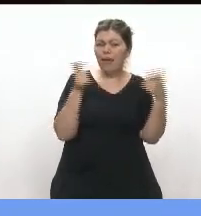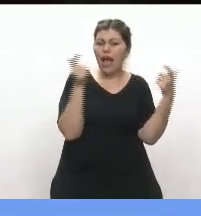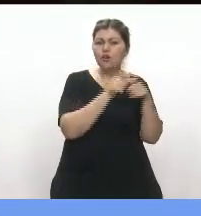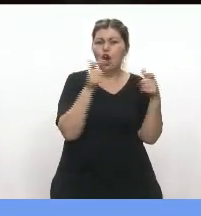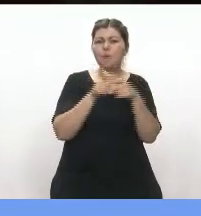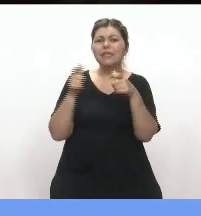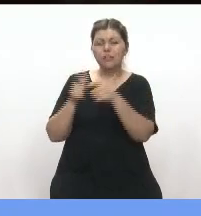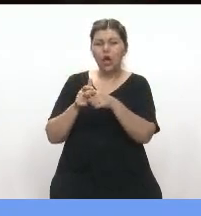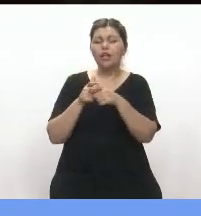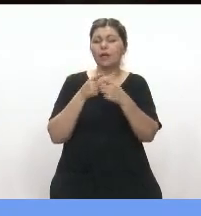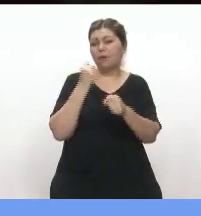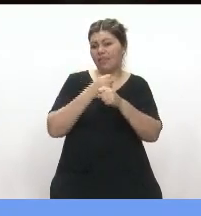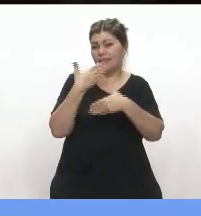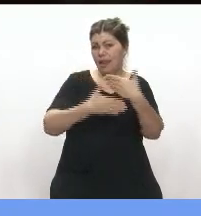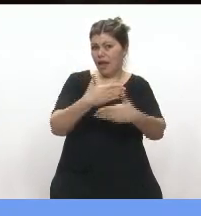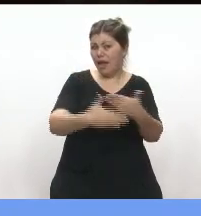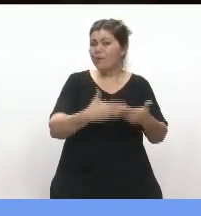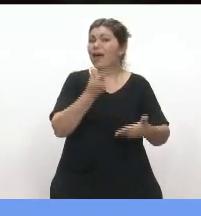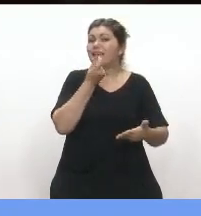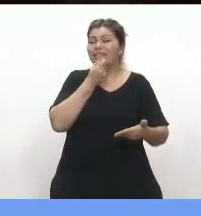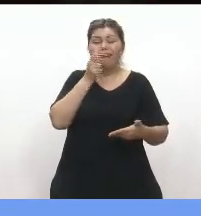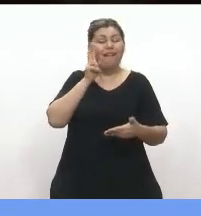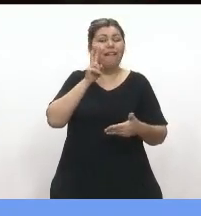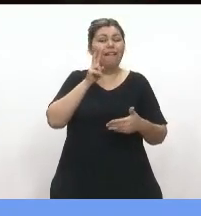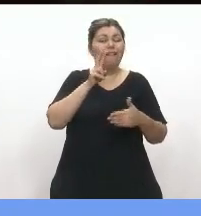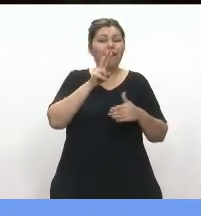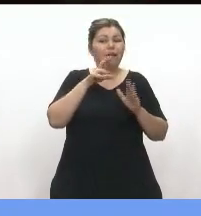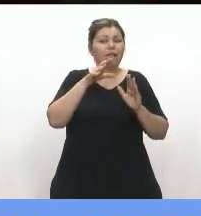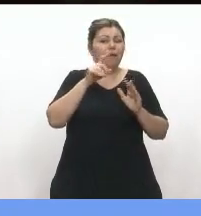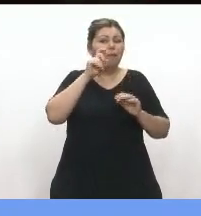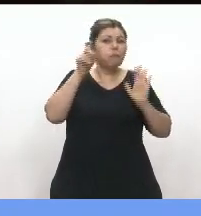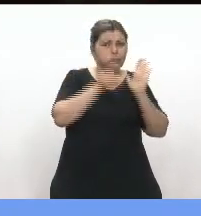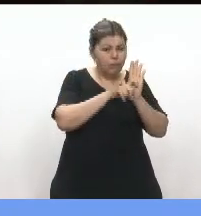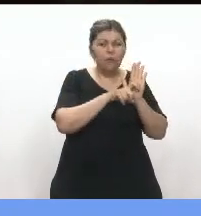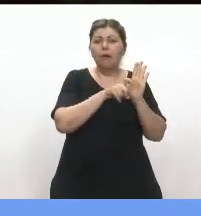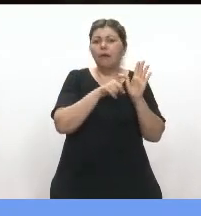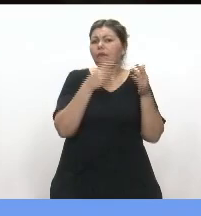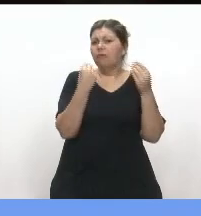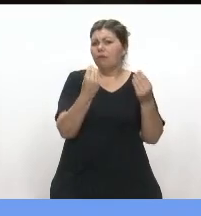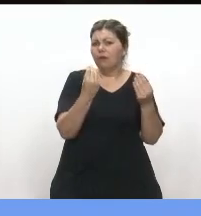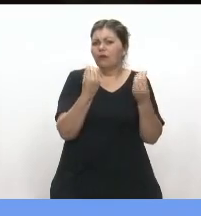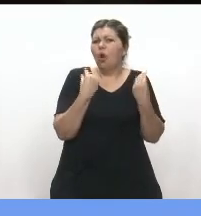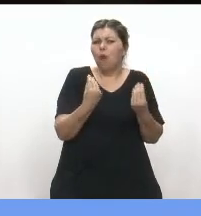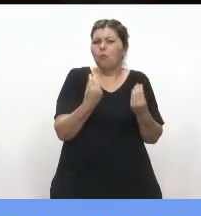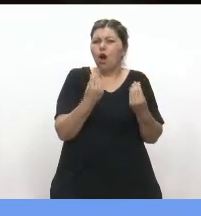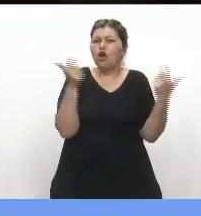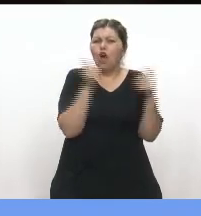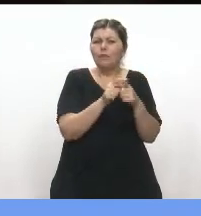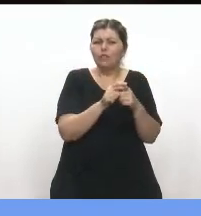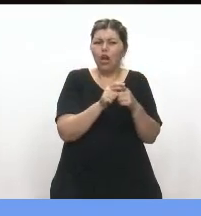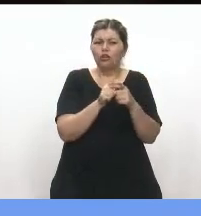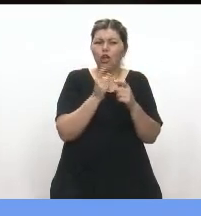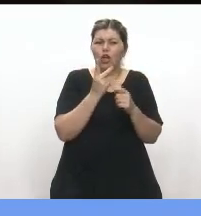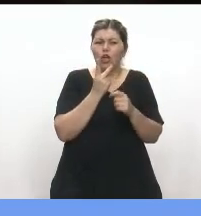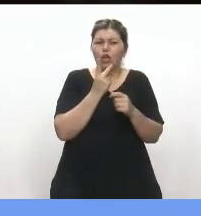la proporcionalidad, estamos hablando de casi 46 comisiones, ¿cómo van a hacer? O sea, ¿qué van a poner, dos nombres en una misma comisión?